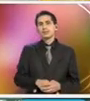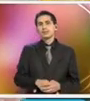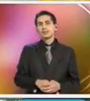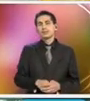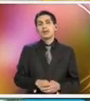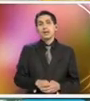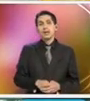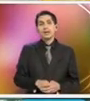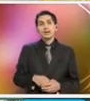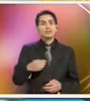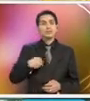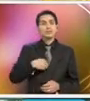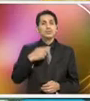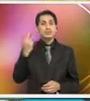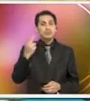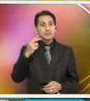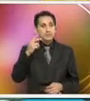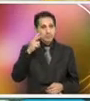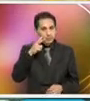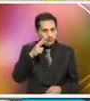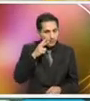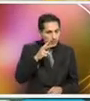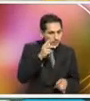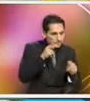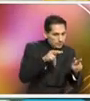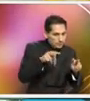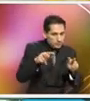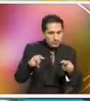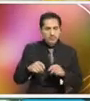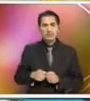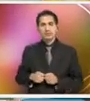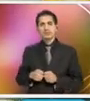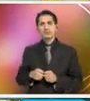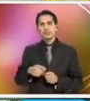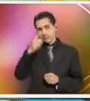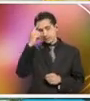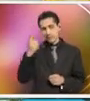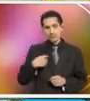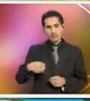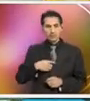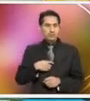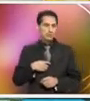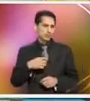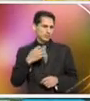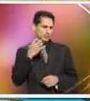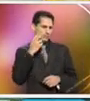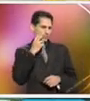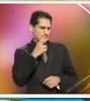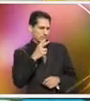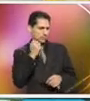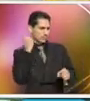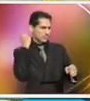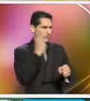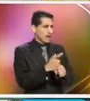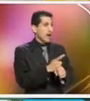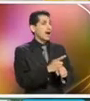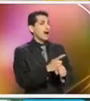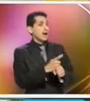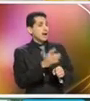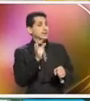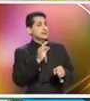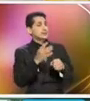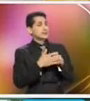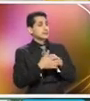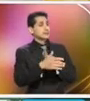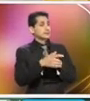muy atentos de algunos padecimientos o algunos síntomas para que puedan detonar alguna enfermedad. Eso no quiere decir que sea un cáncer, sin duda,